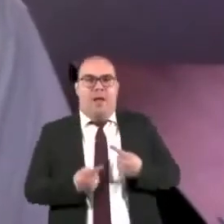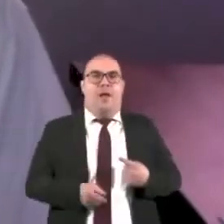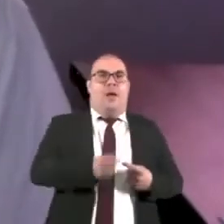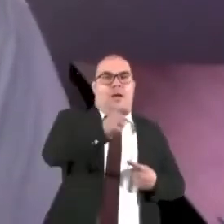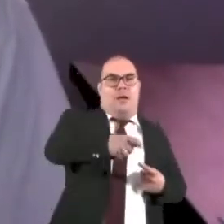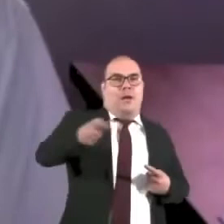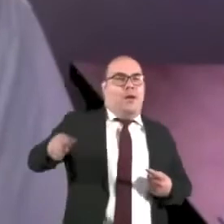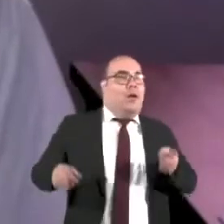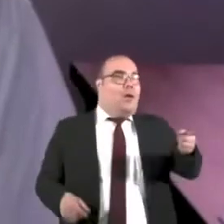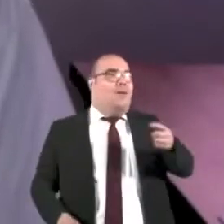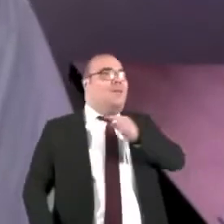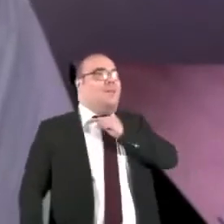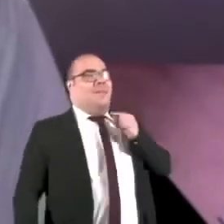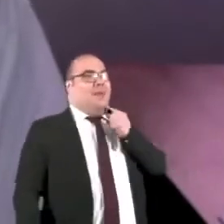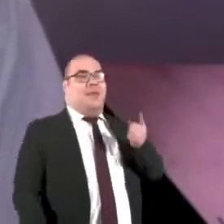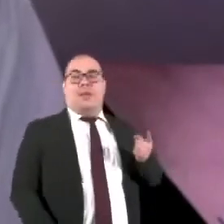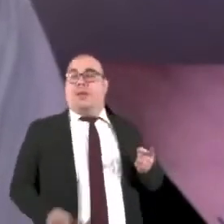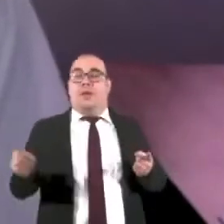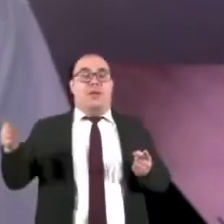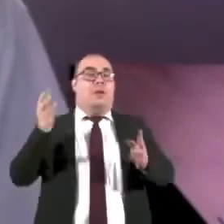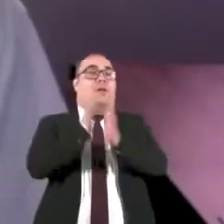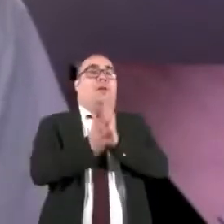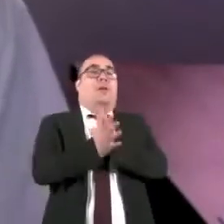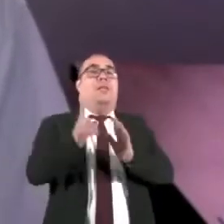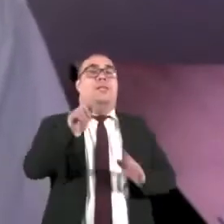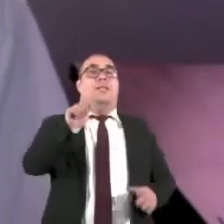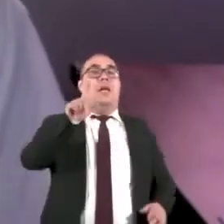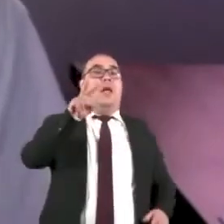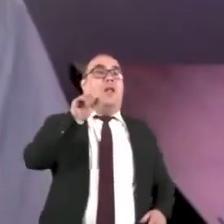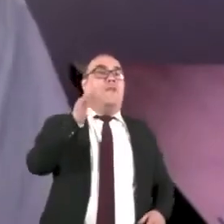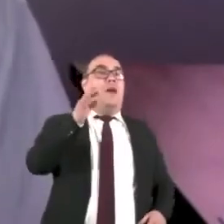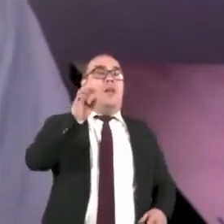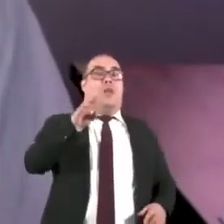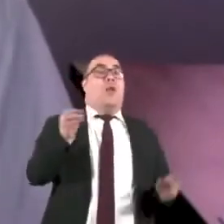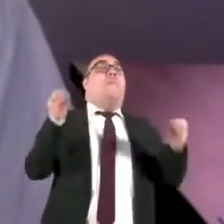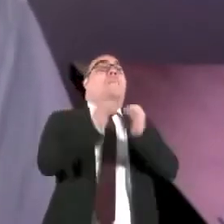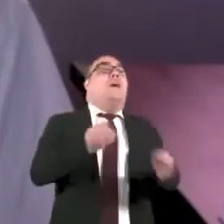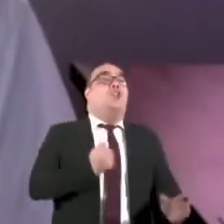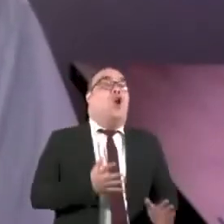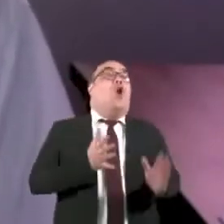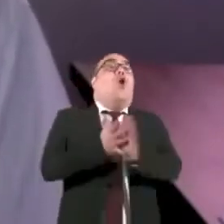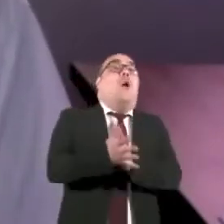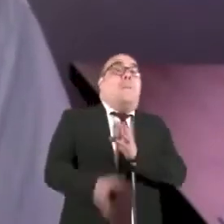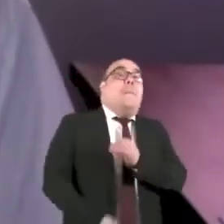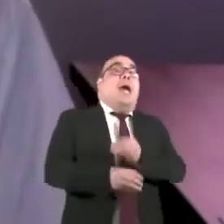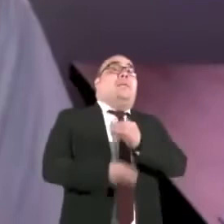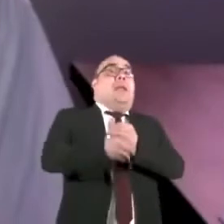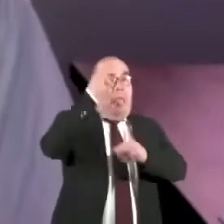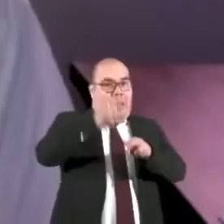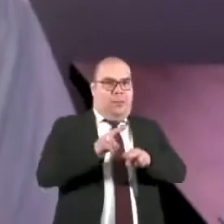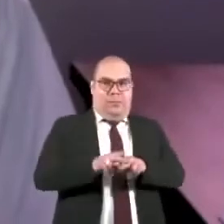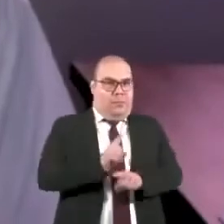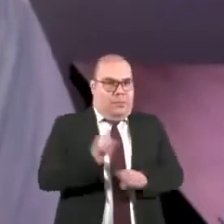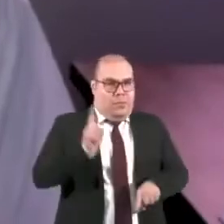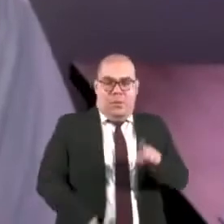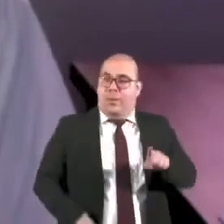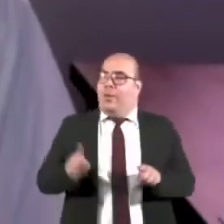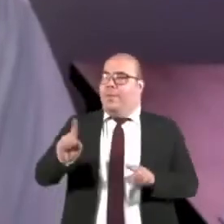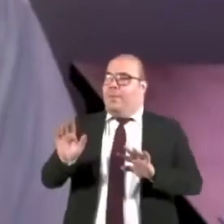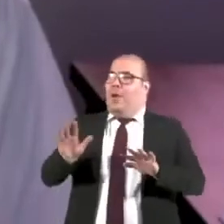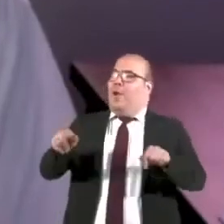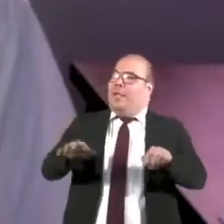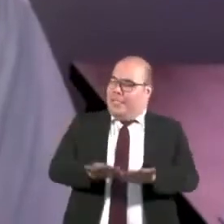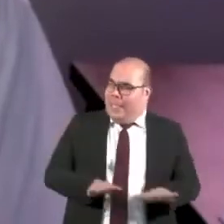me decía, es que Salvatore no puede contar más de lo que ha contado, y pues sí es cierto, pero es que es el espacio donde lo ha